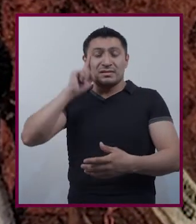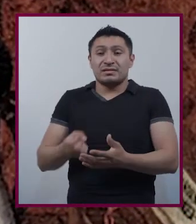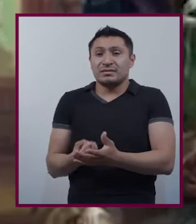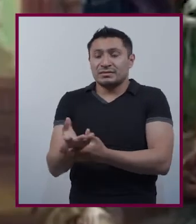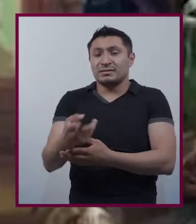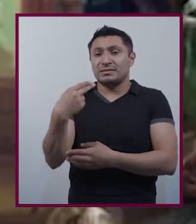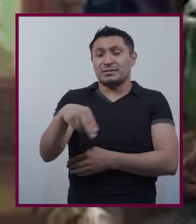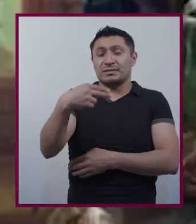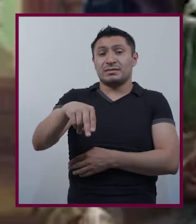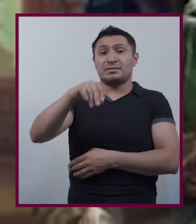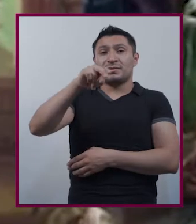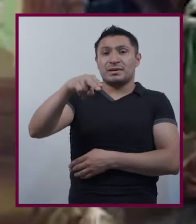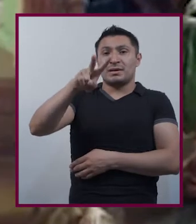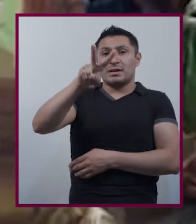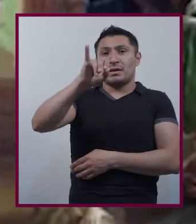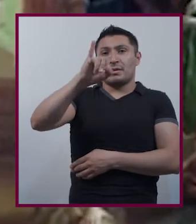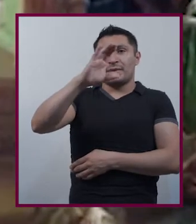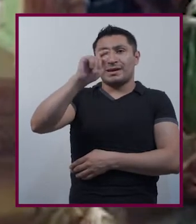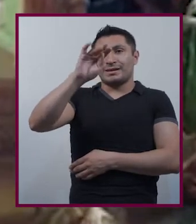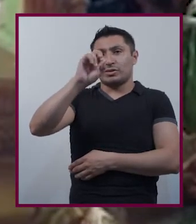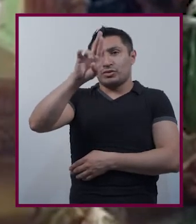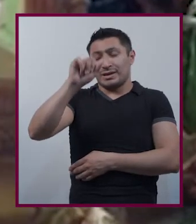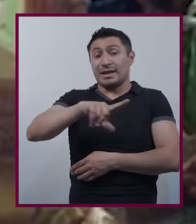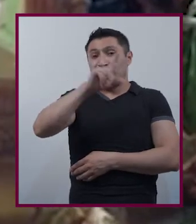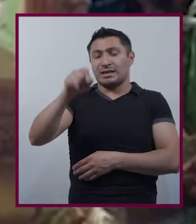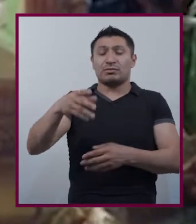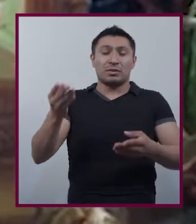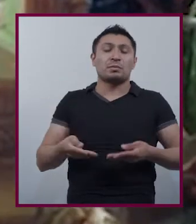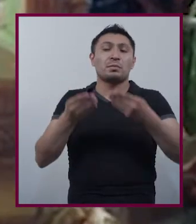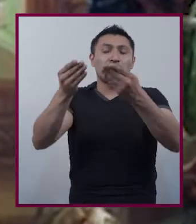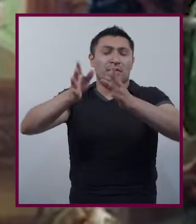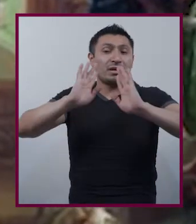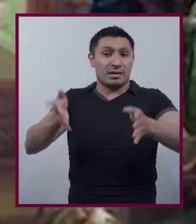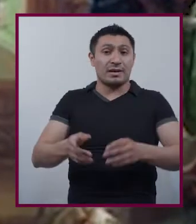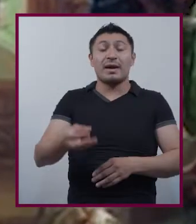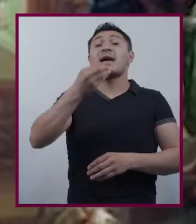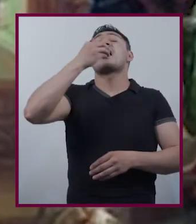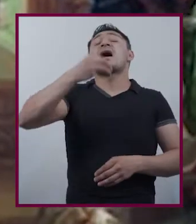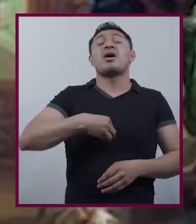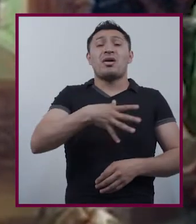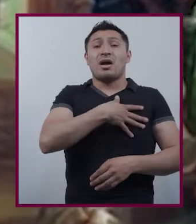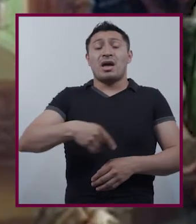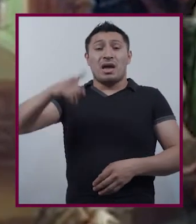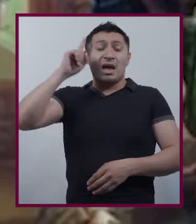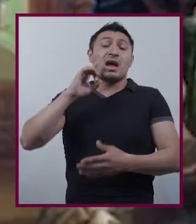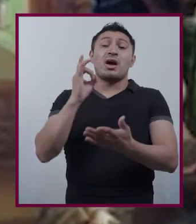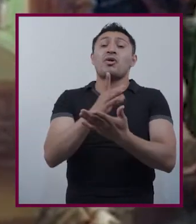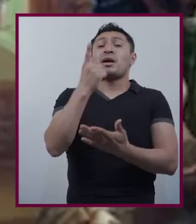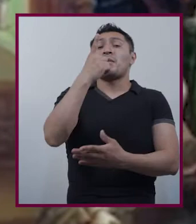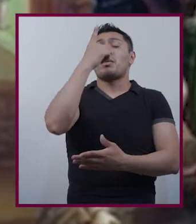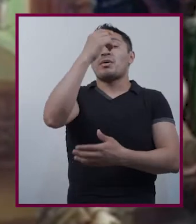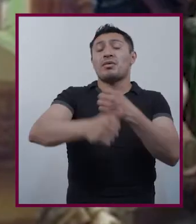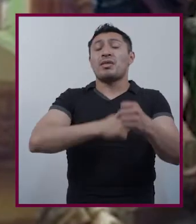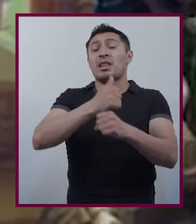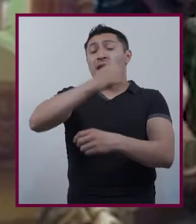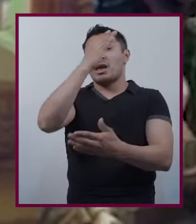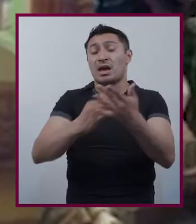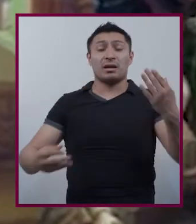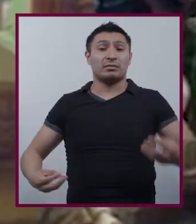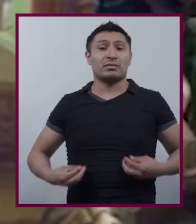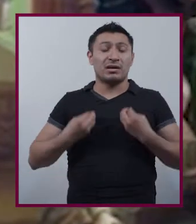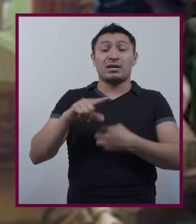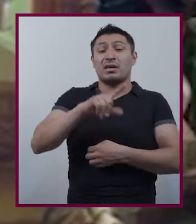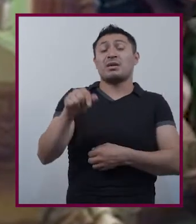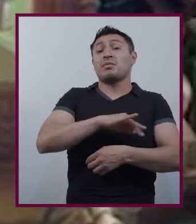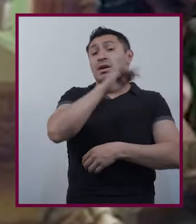llamó Victoria. Al final obtuvo la herencia esperada, incluso cuando su hija solamente vivió 1 año y medio. Eso